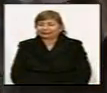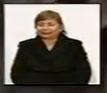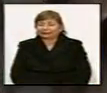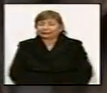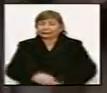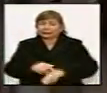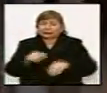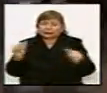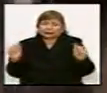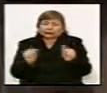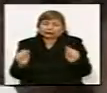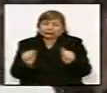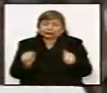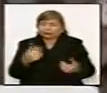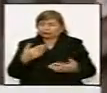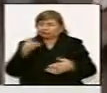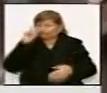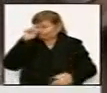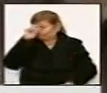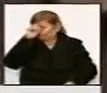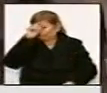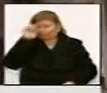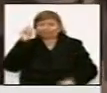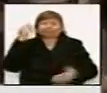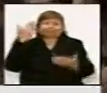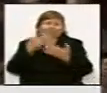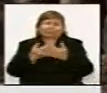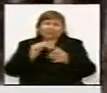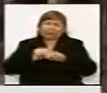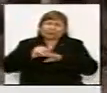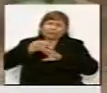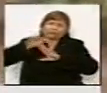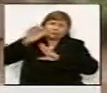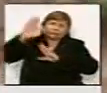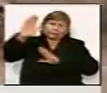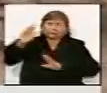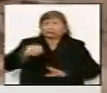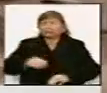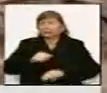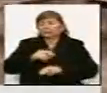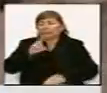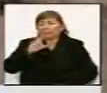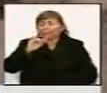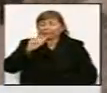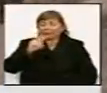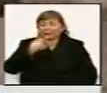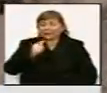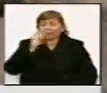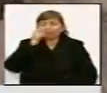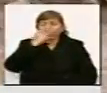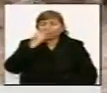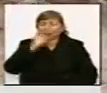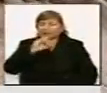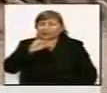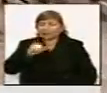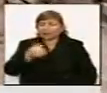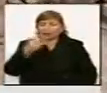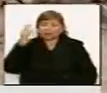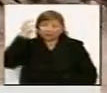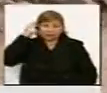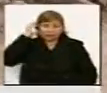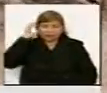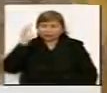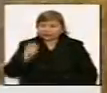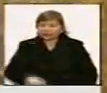Ni el frío intenso ni el difícil acceso al cerro más alto del asentamiento humano Vista Hermosa del distrito de San Juan de